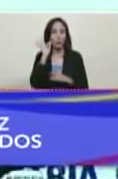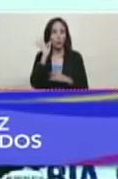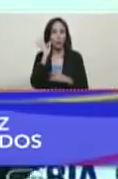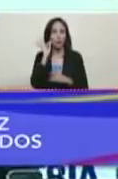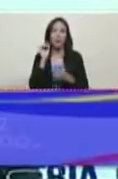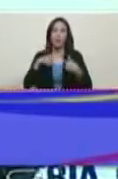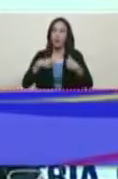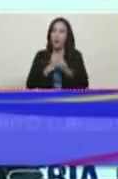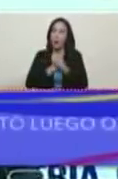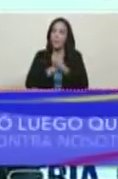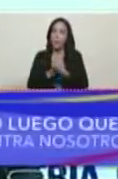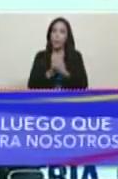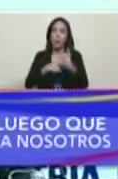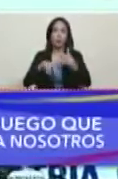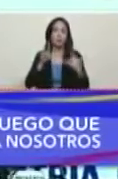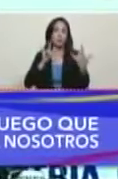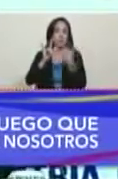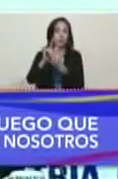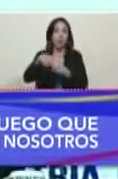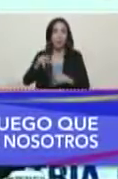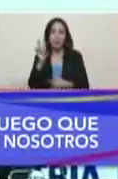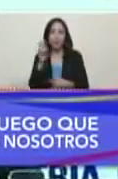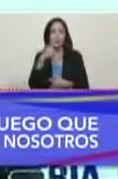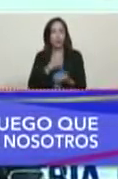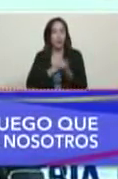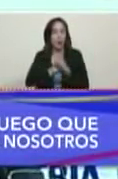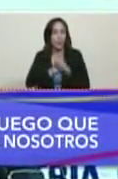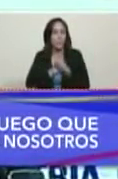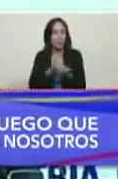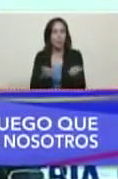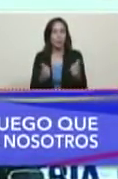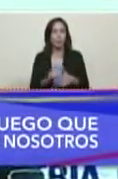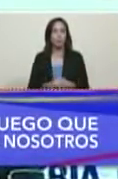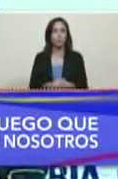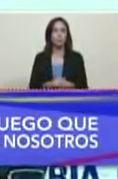amamos a Venezuela, que queremos a nuestra patria,